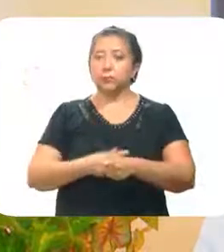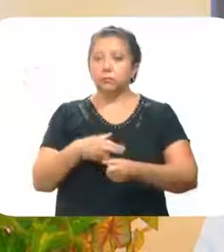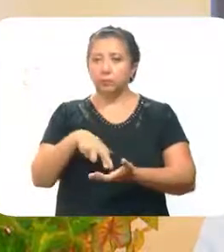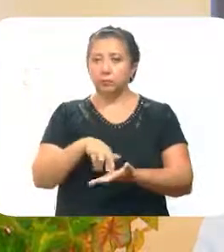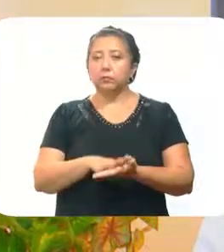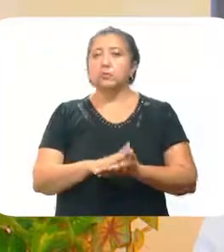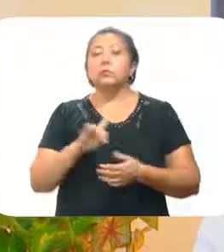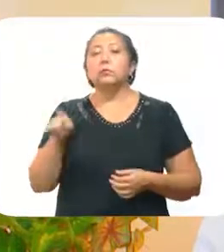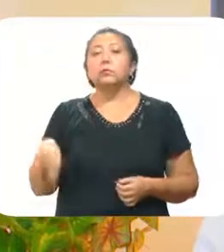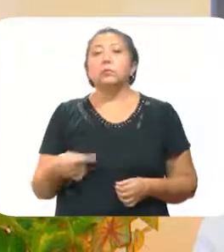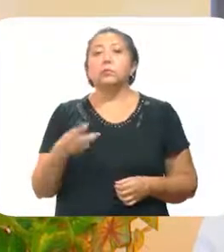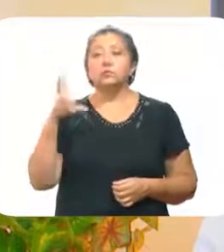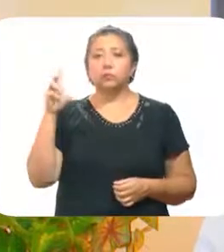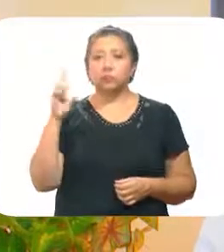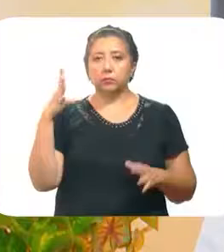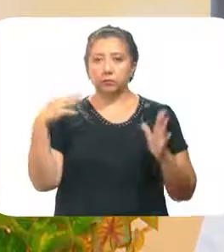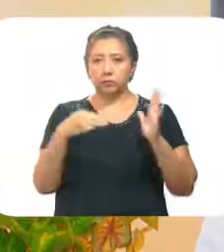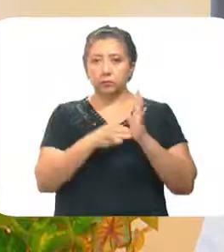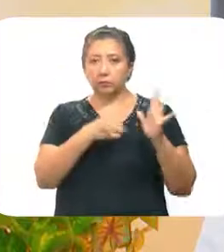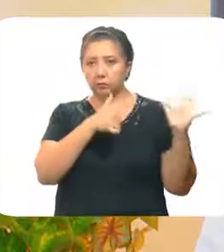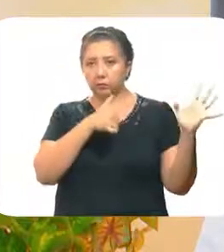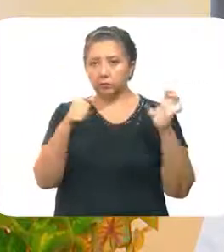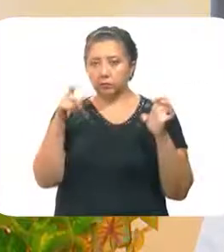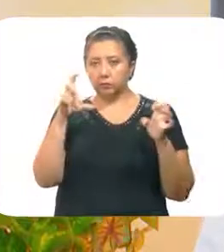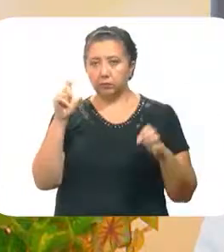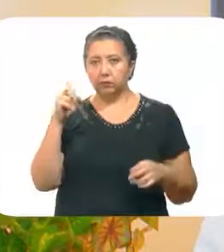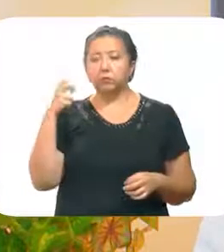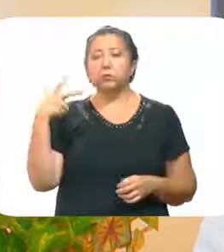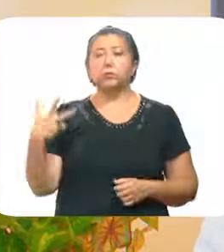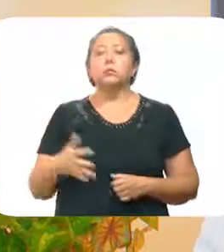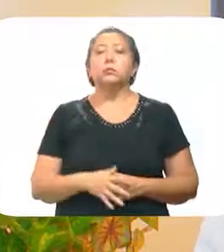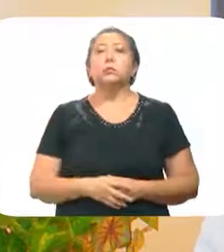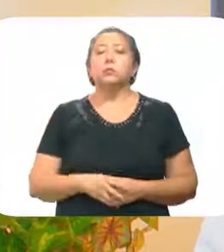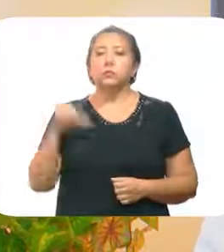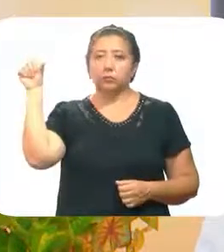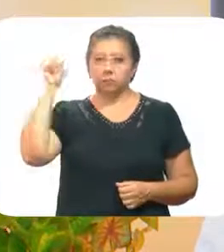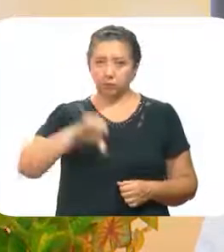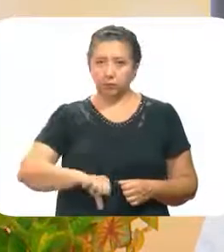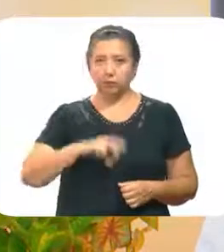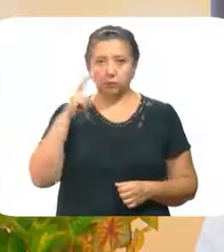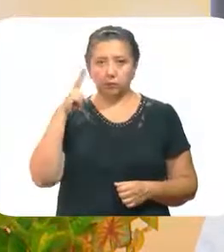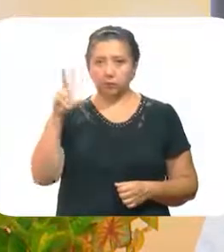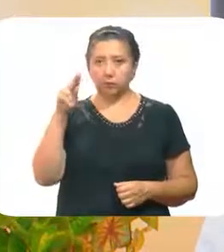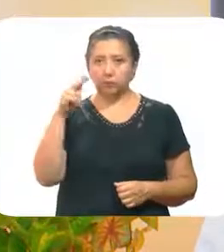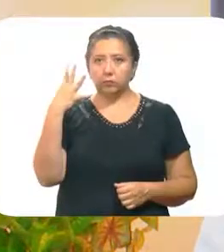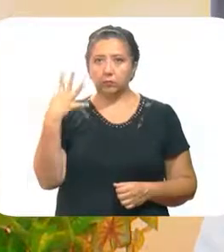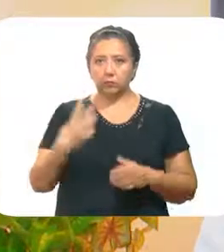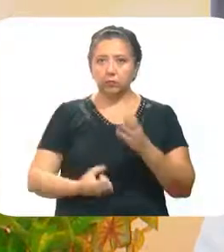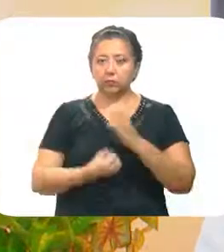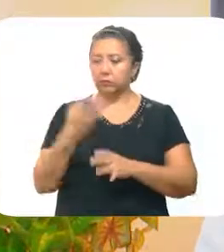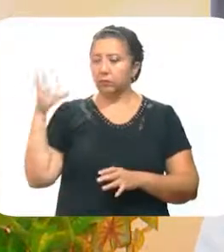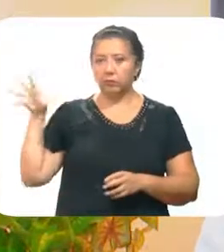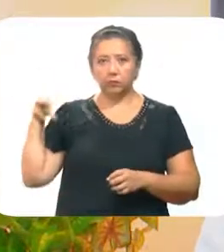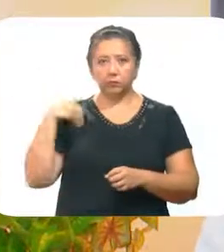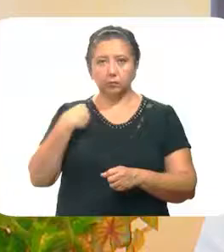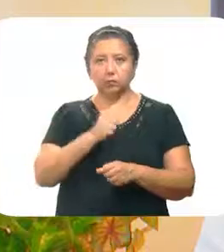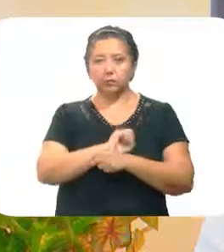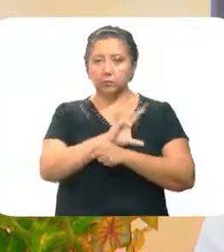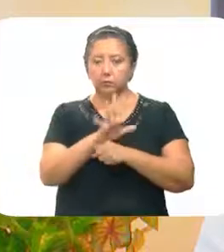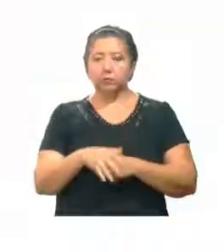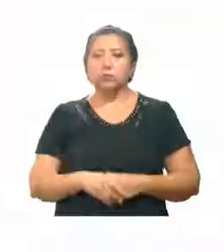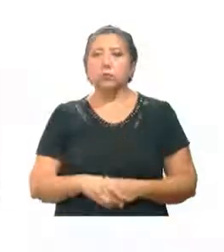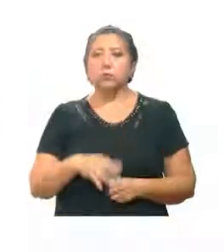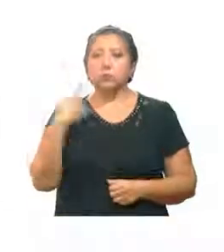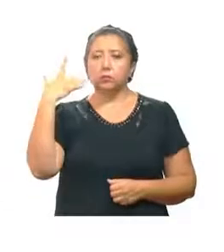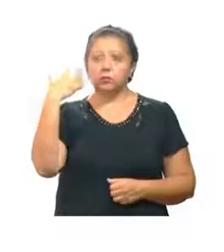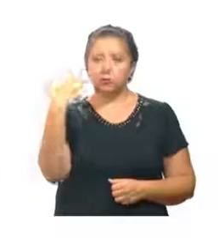de contagios registrados, que son 34.628. Hoy se detectaron 84 nuevos contagios de